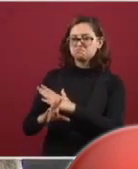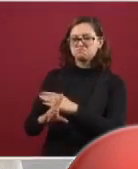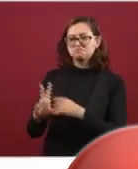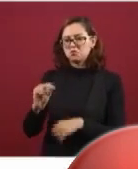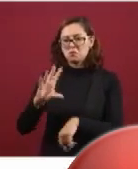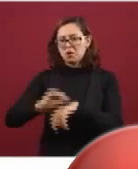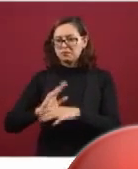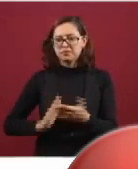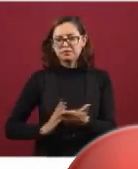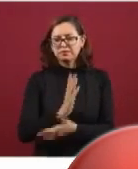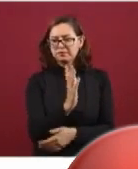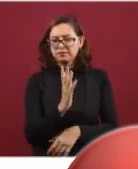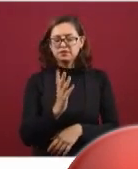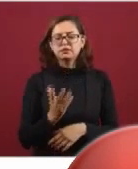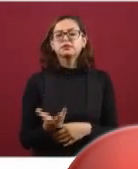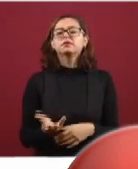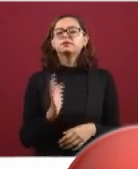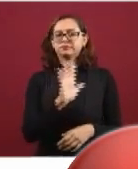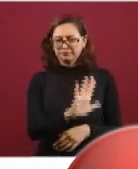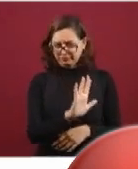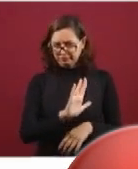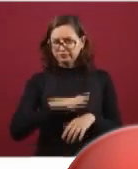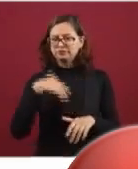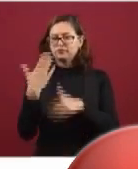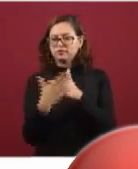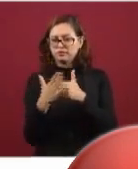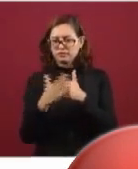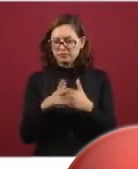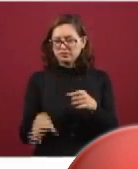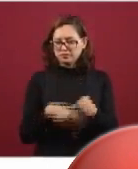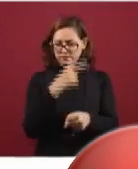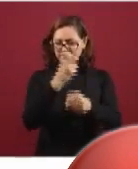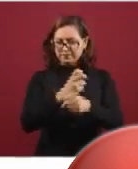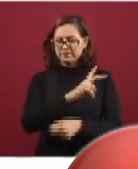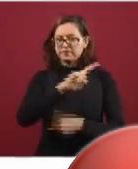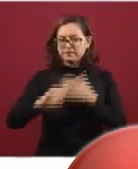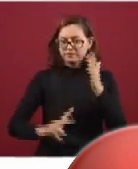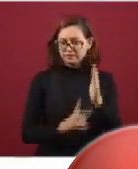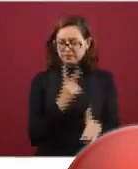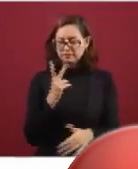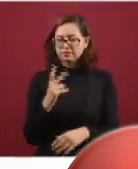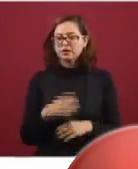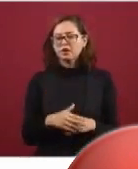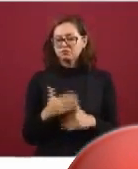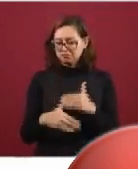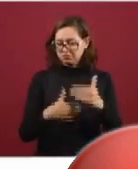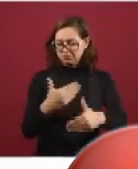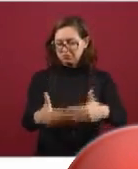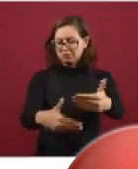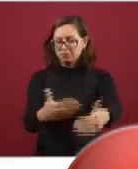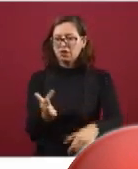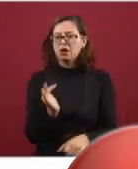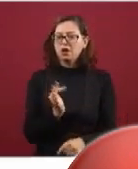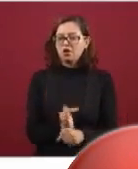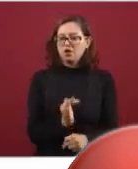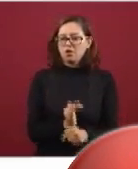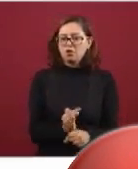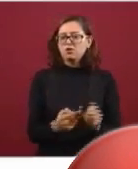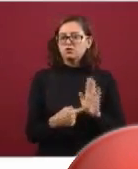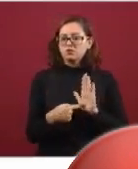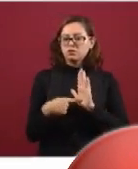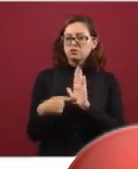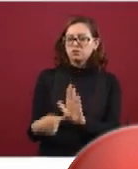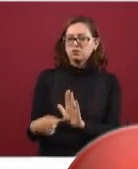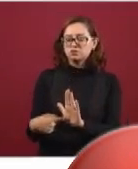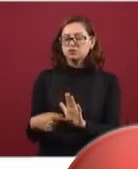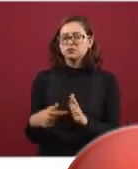verificadas. Las estamos acumulando para un segundo procedimiento más adelante. Ahorita les doy el resultado del operativo que ya